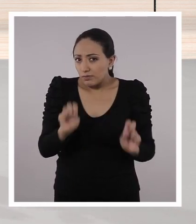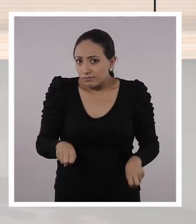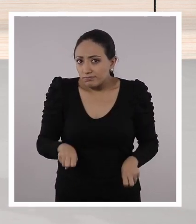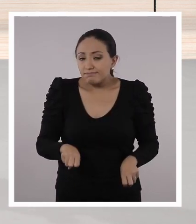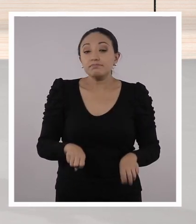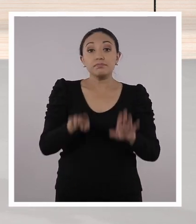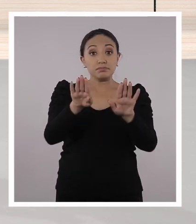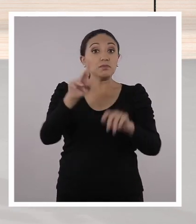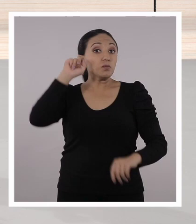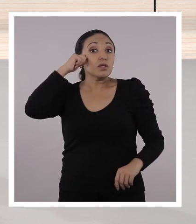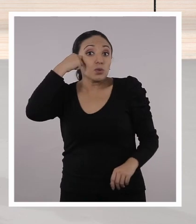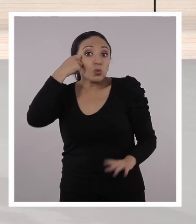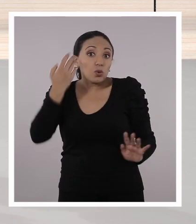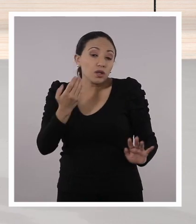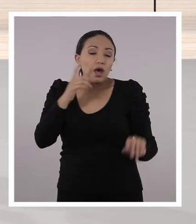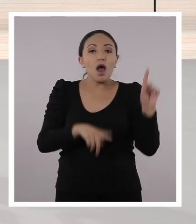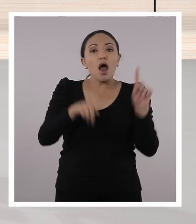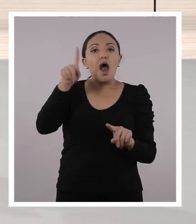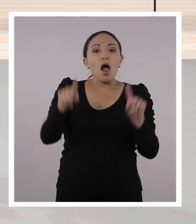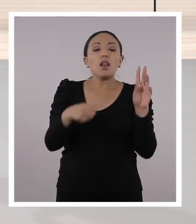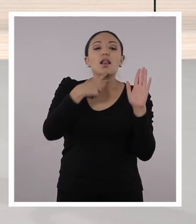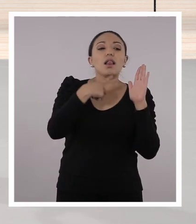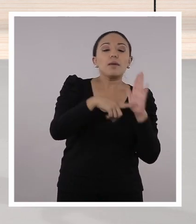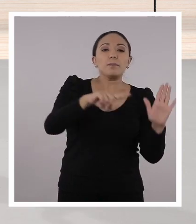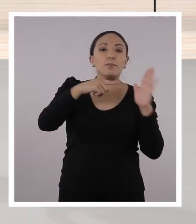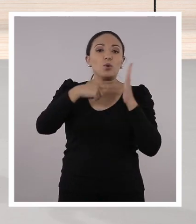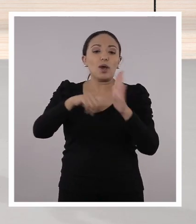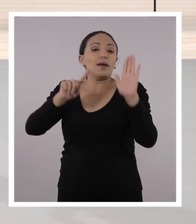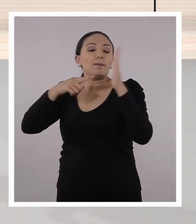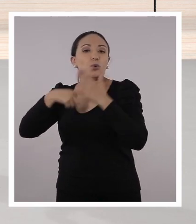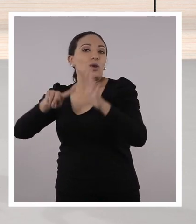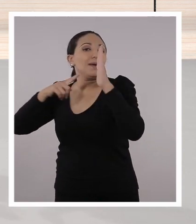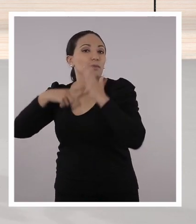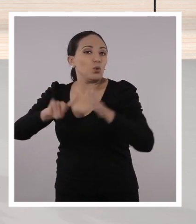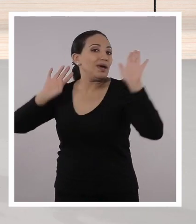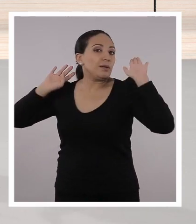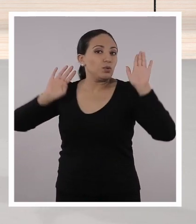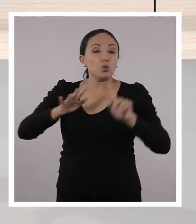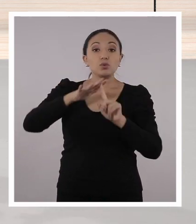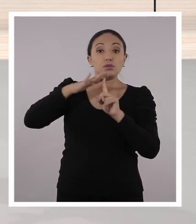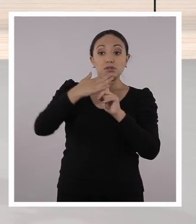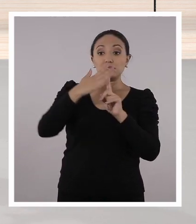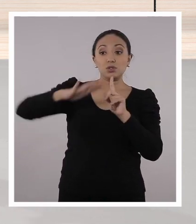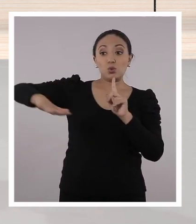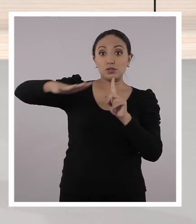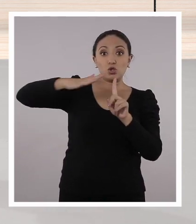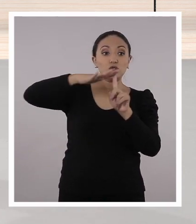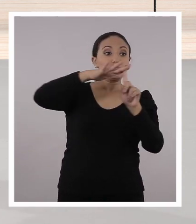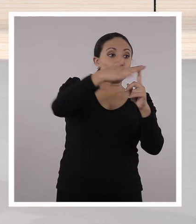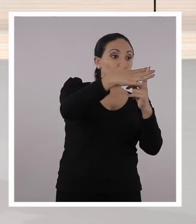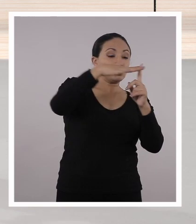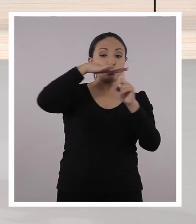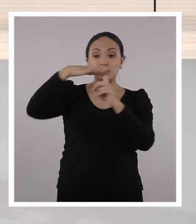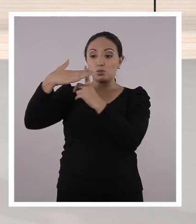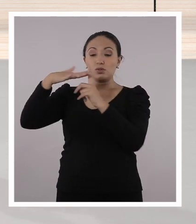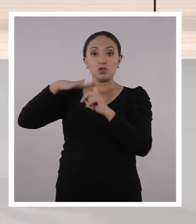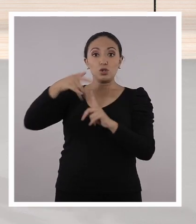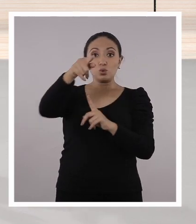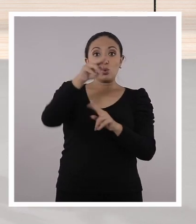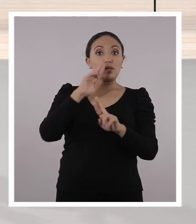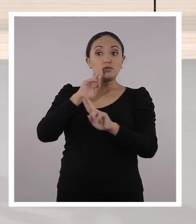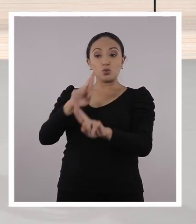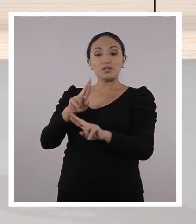país? Vamos a recordar, vamos a analizar algunos ejemplos en los que se muestran situaciones clave de